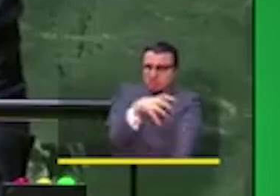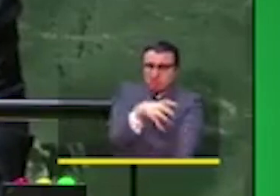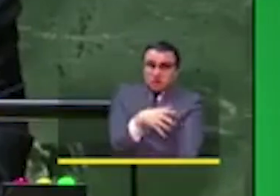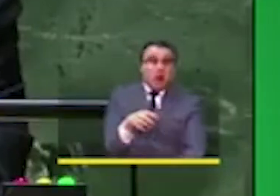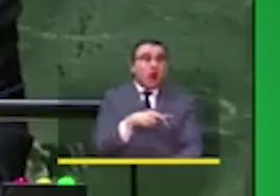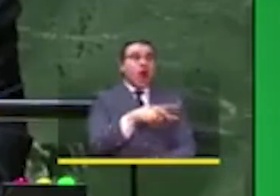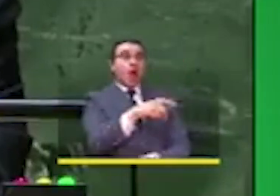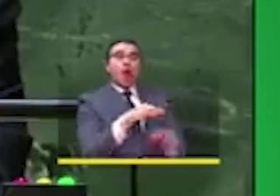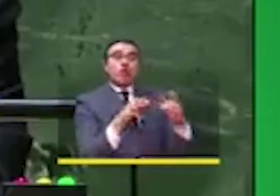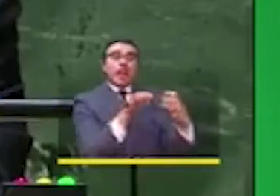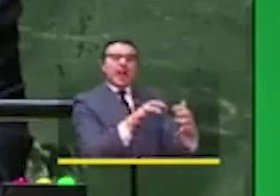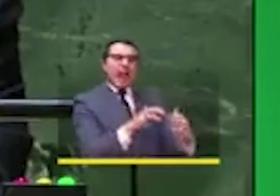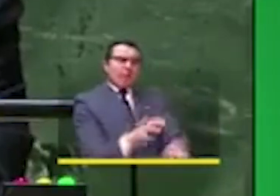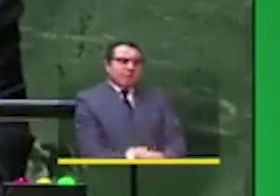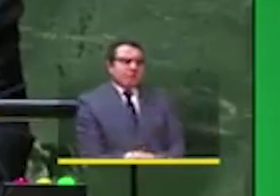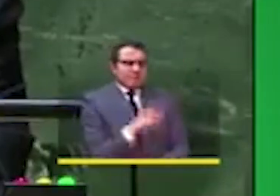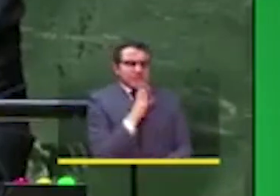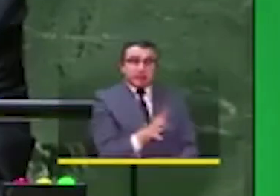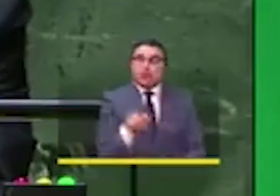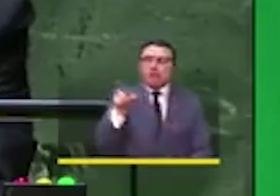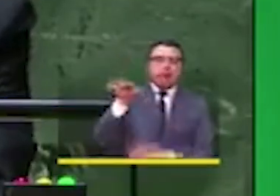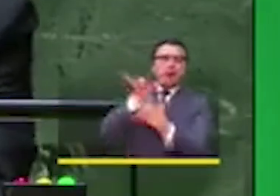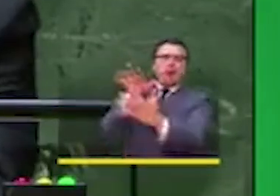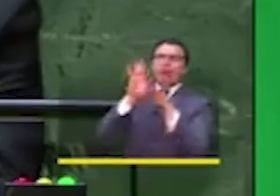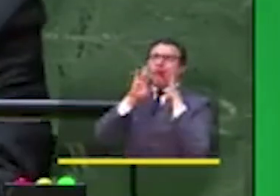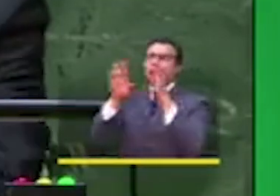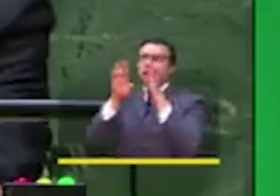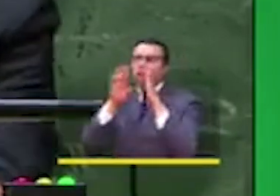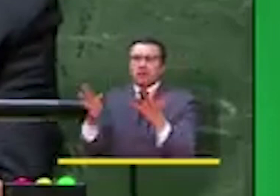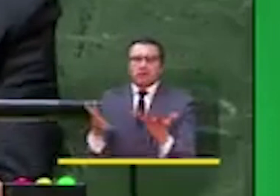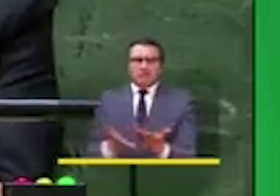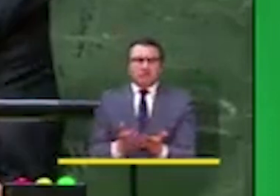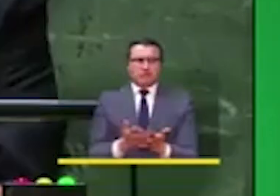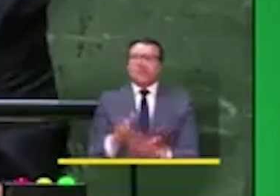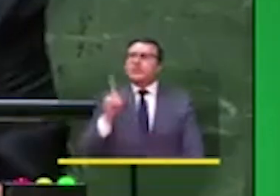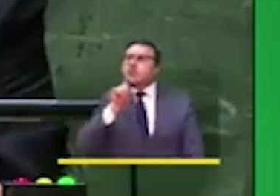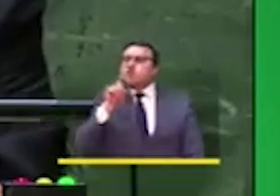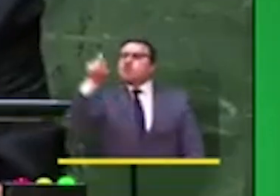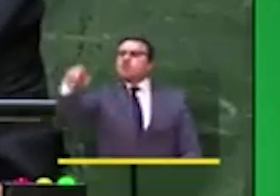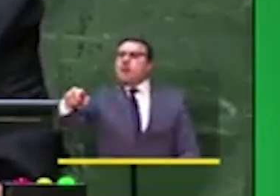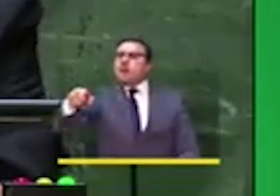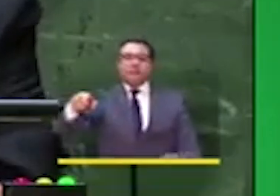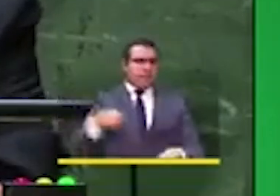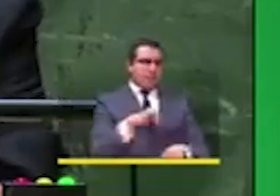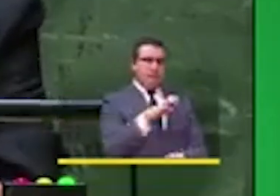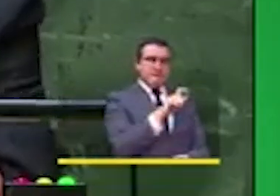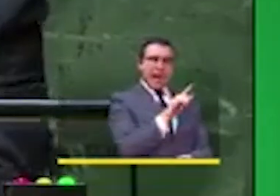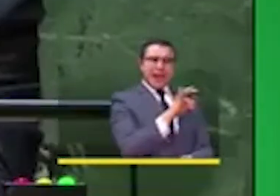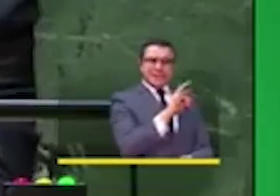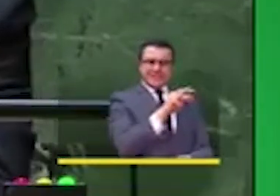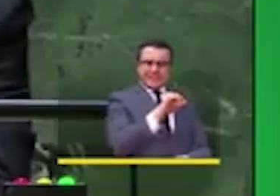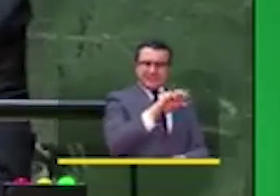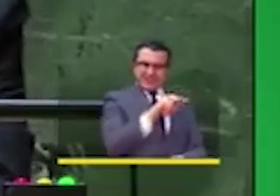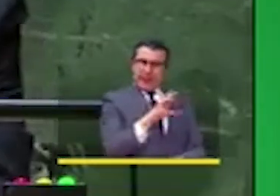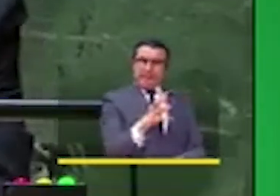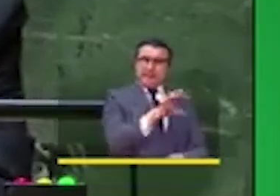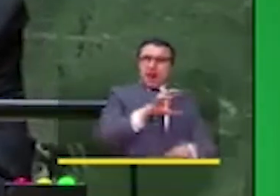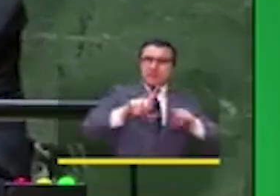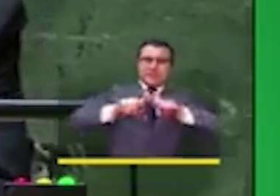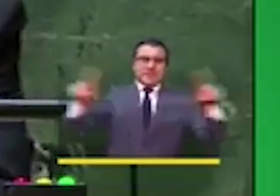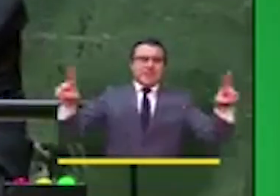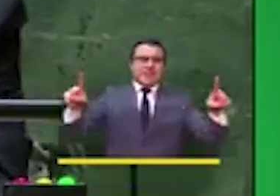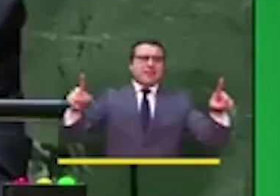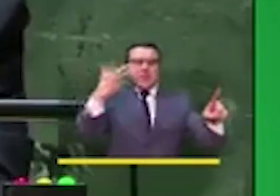le convenía acabarla. ¿Cuál diferencia entre Ucrania y Palestina? Pregunto. ¿No es hora de acabar